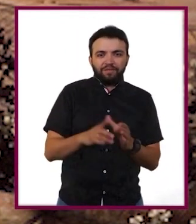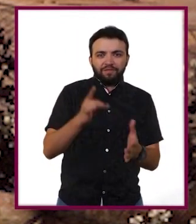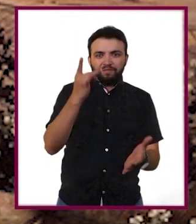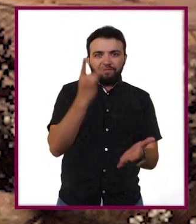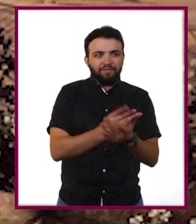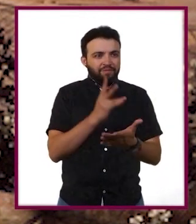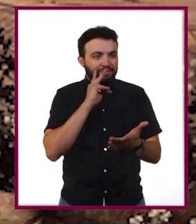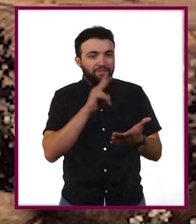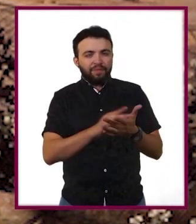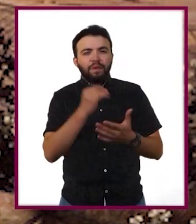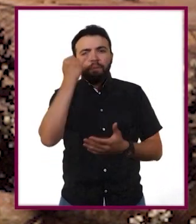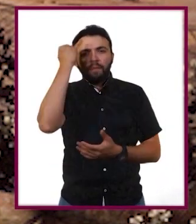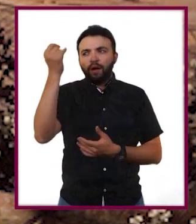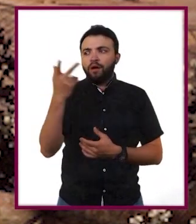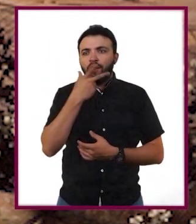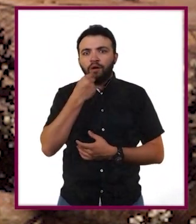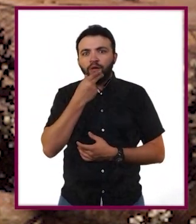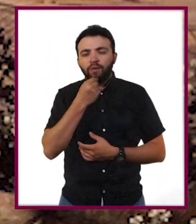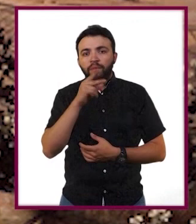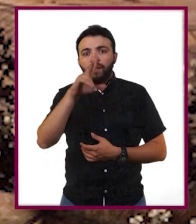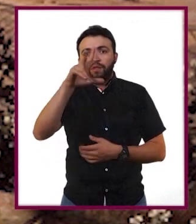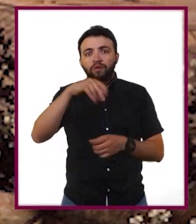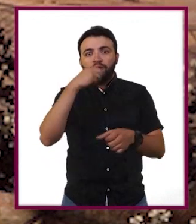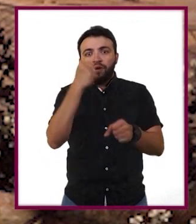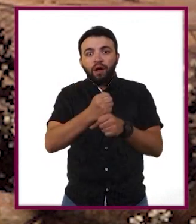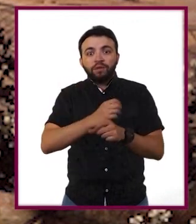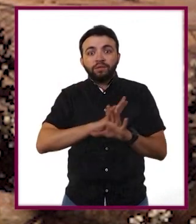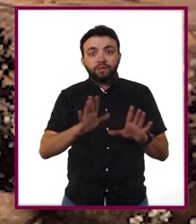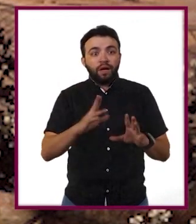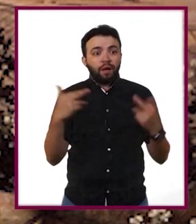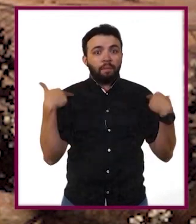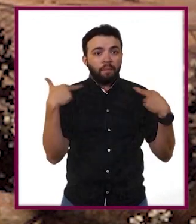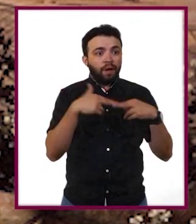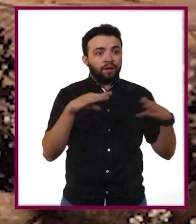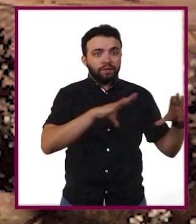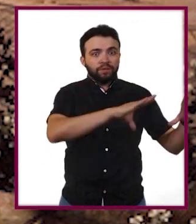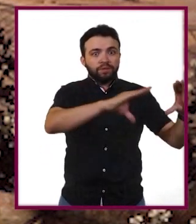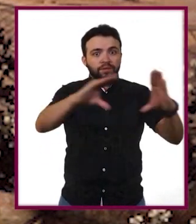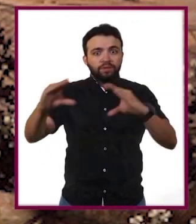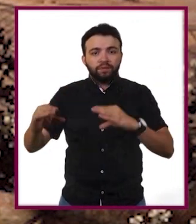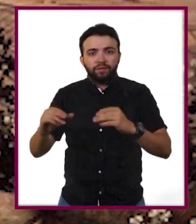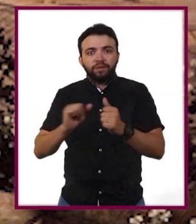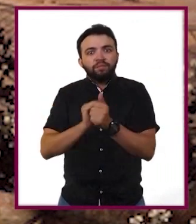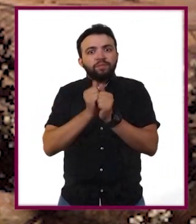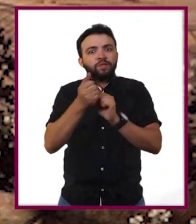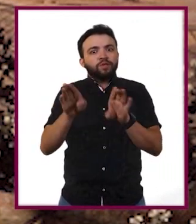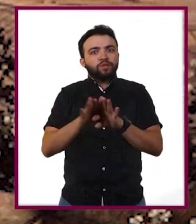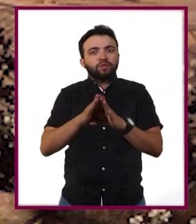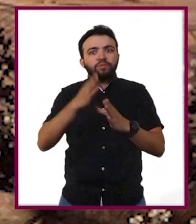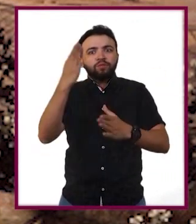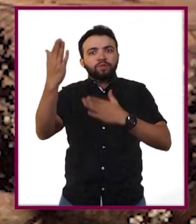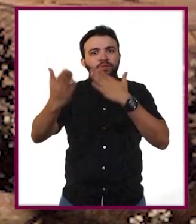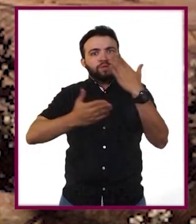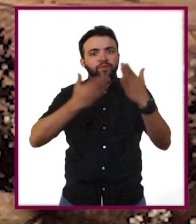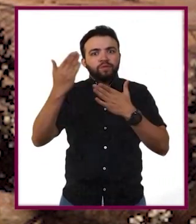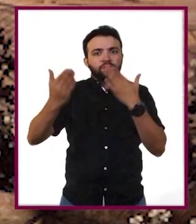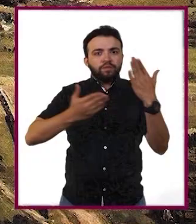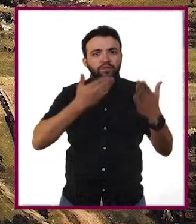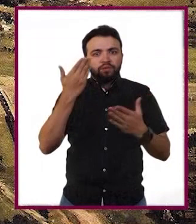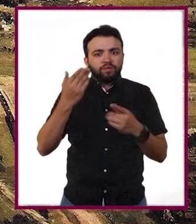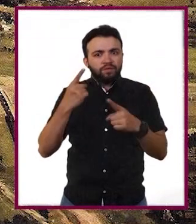increíble. Imagínense a los 18 años ser maestro de la Academia de San Carlos y además empezar estudios de ciencias